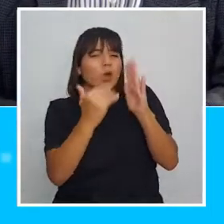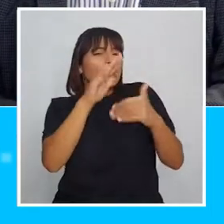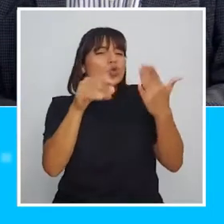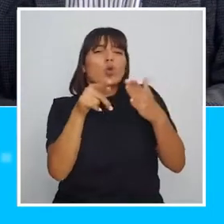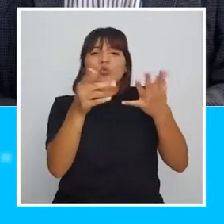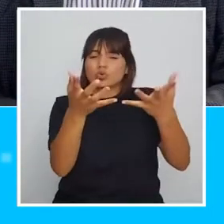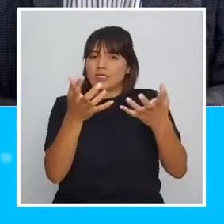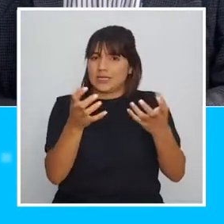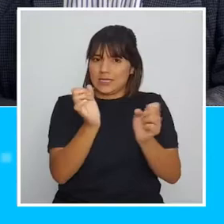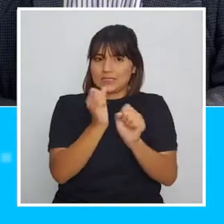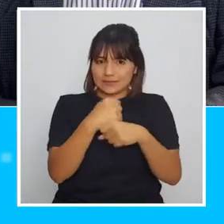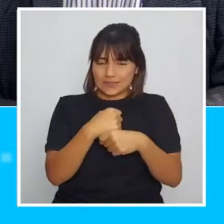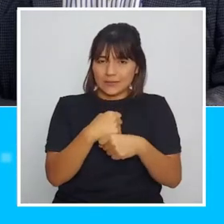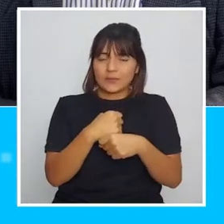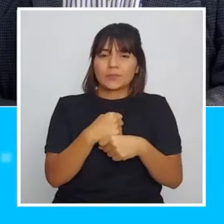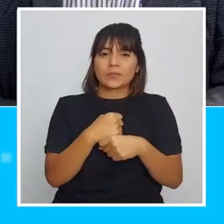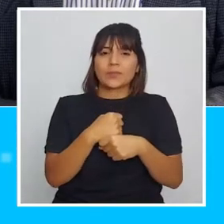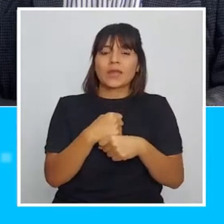hacer.